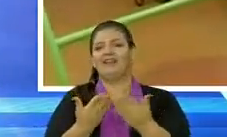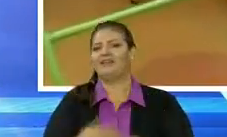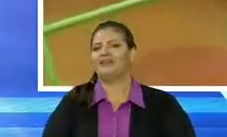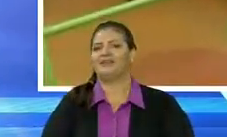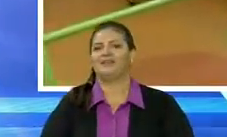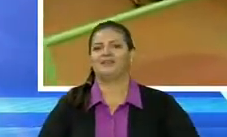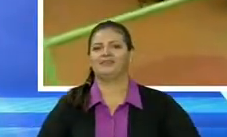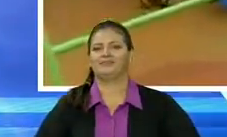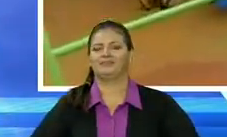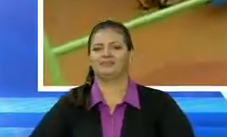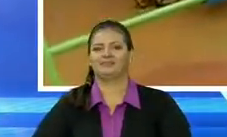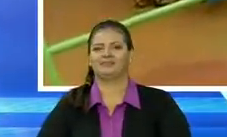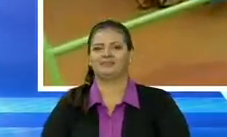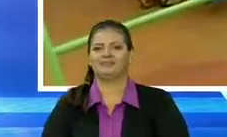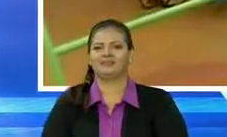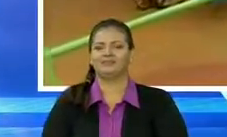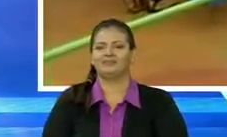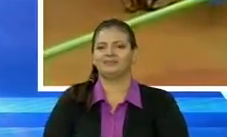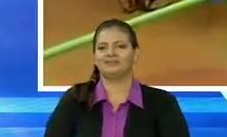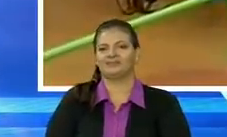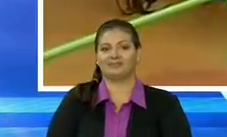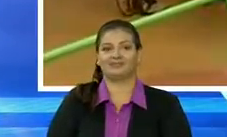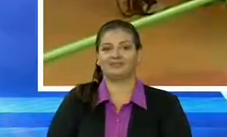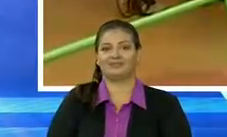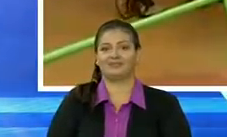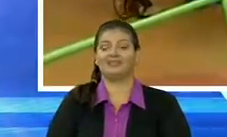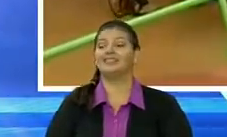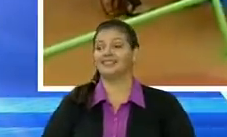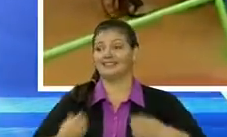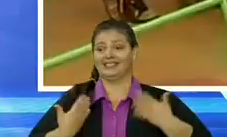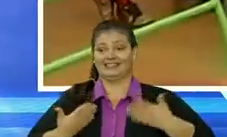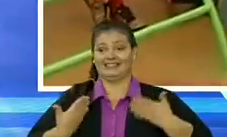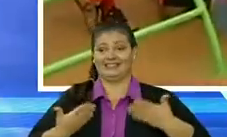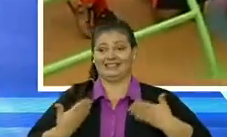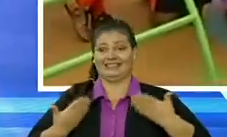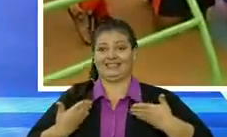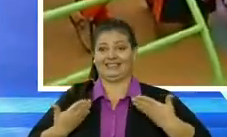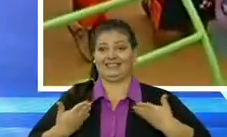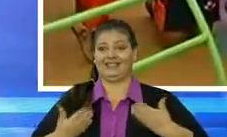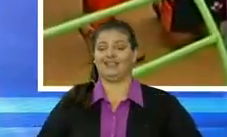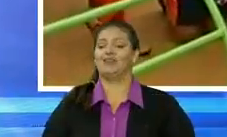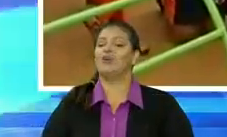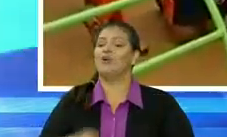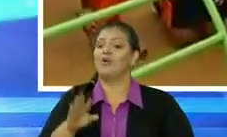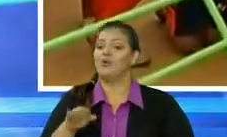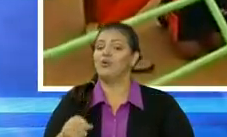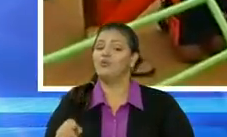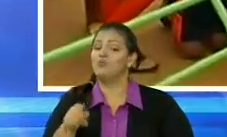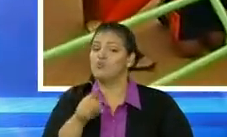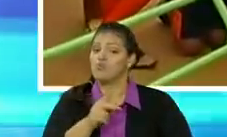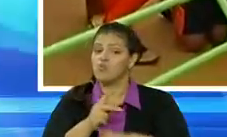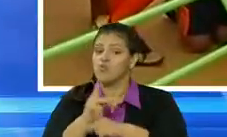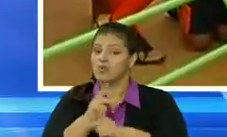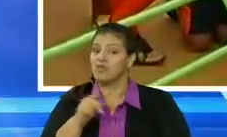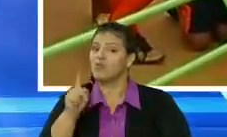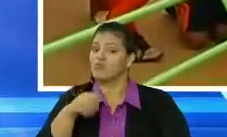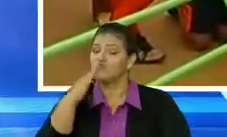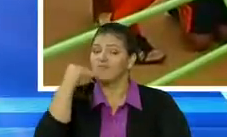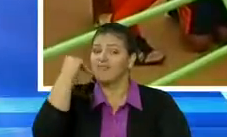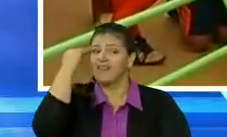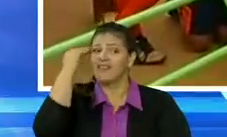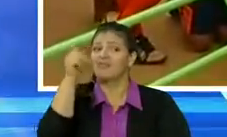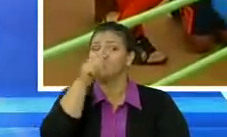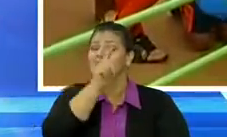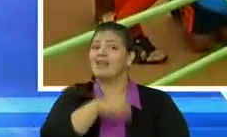yo me emociono. Ya me dijeron, cuidado, Pili, se sube a los juegos por el peso y por su edad, no puede. Así que nomás